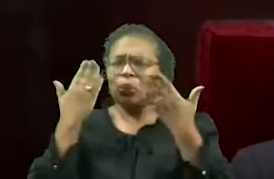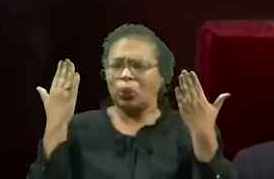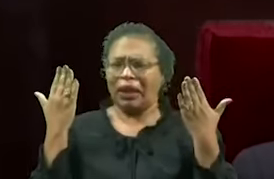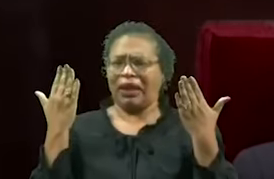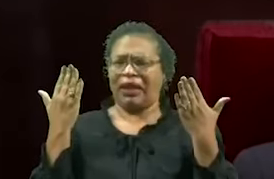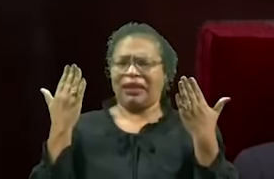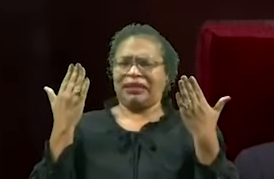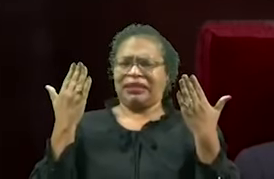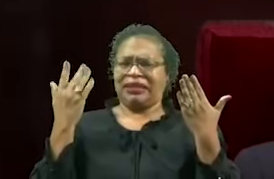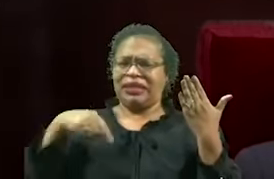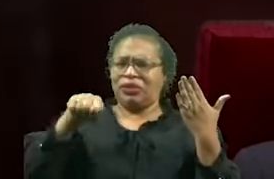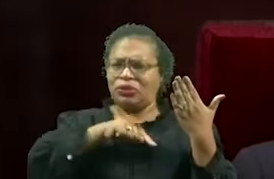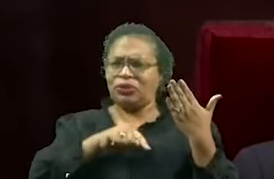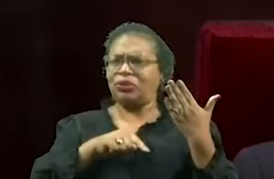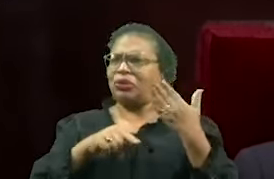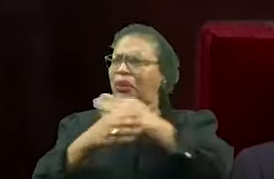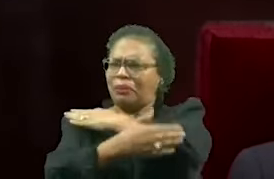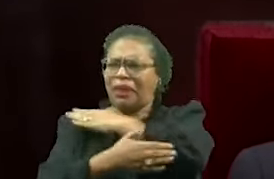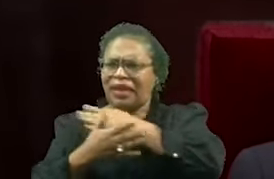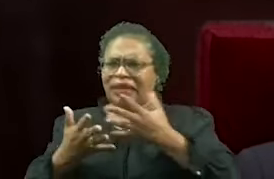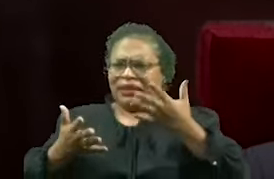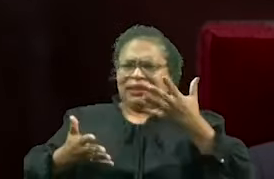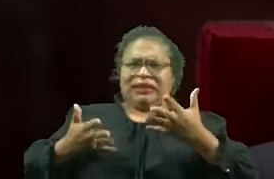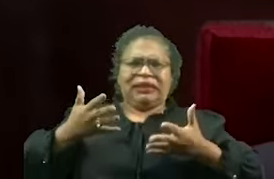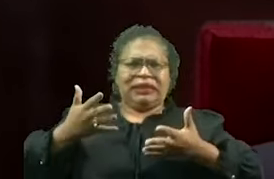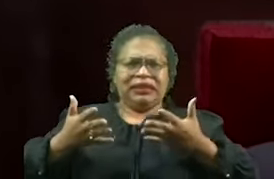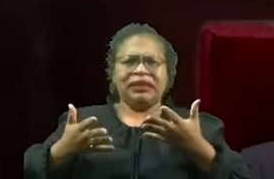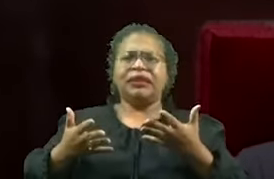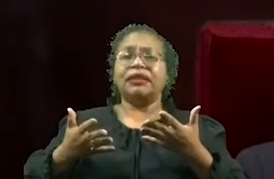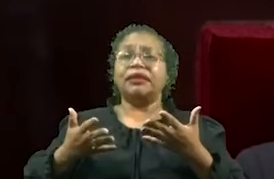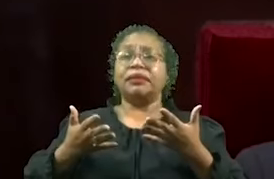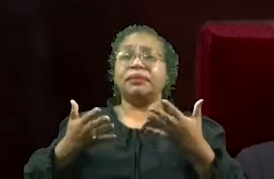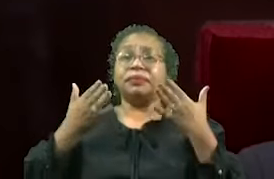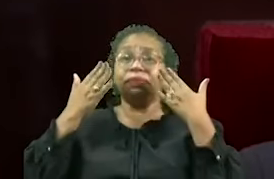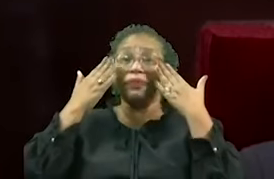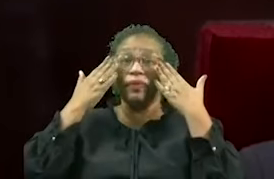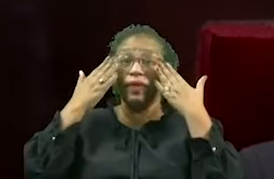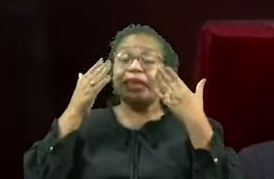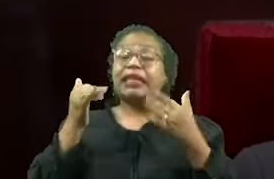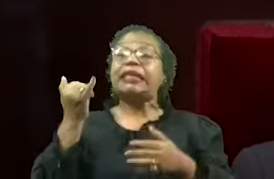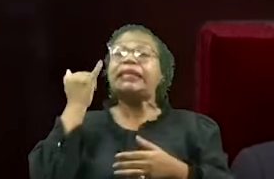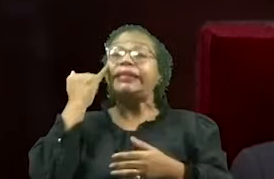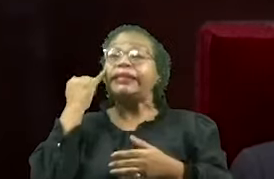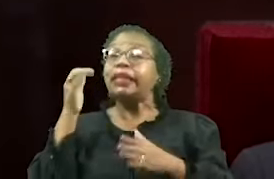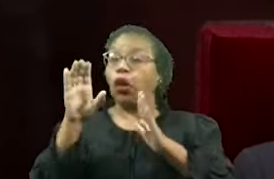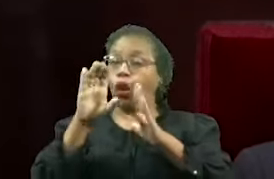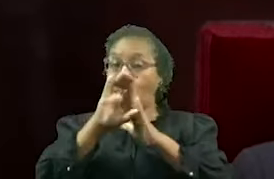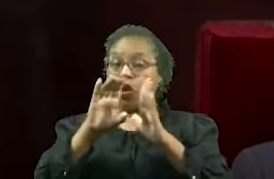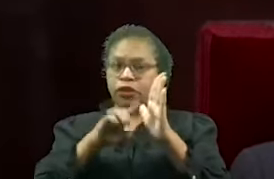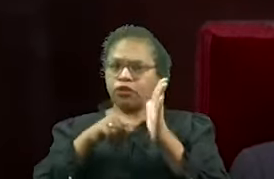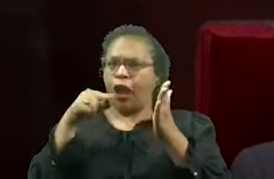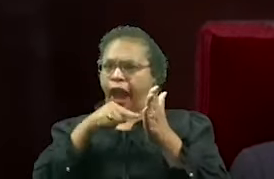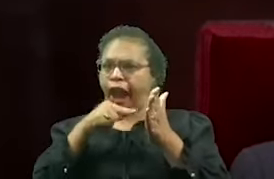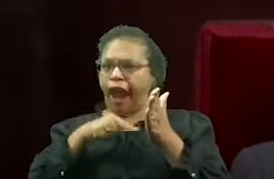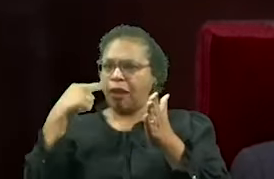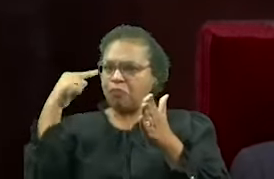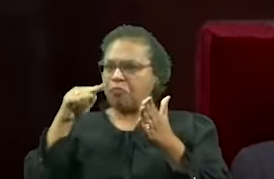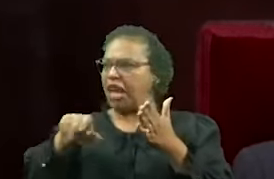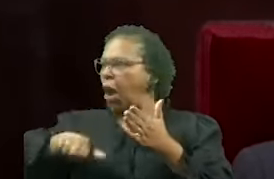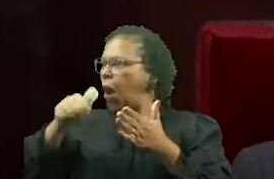cohesión como nación cuando la constitución estra atada como una herramienta de de conveniencia se